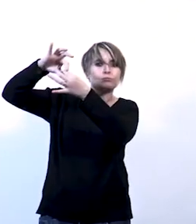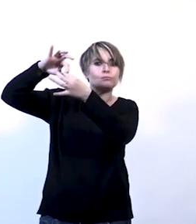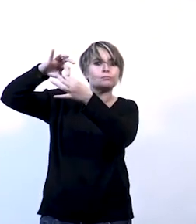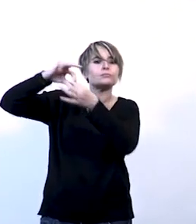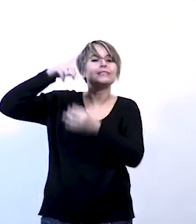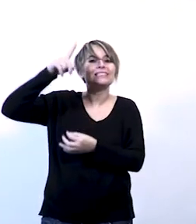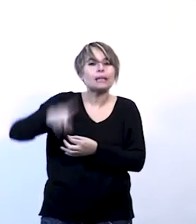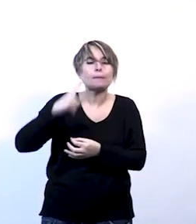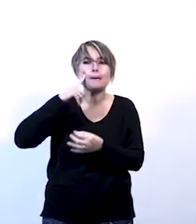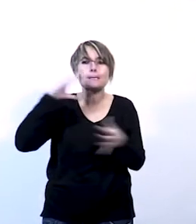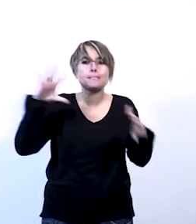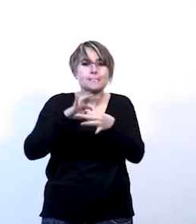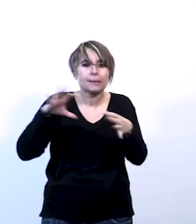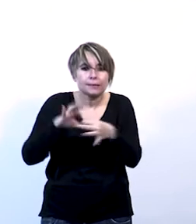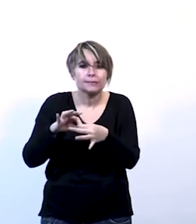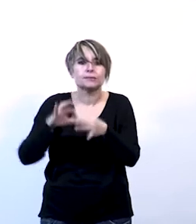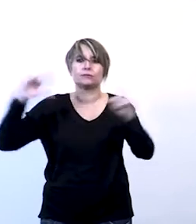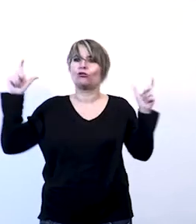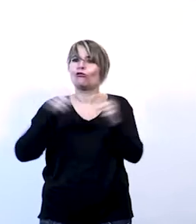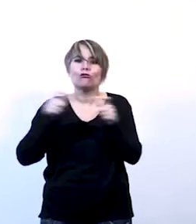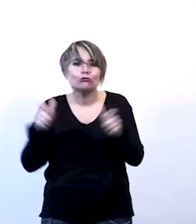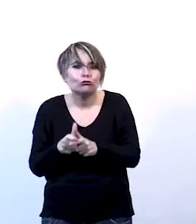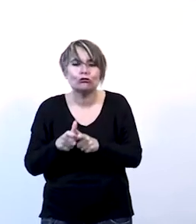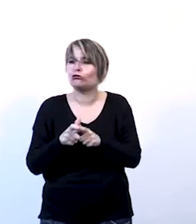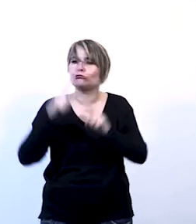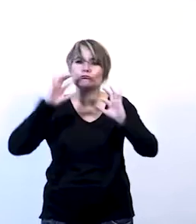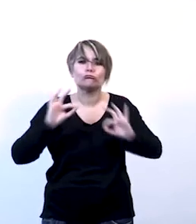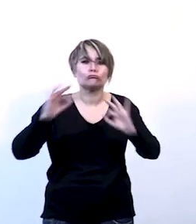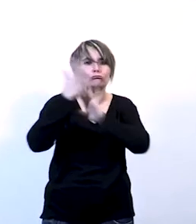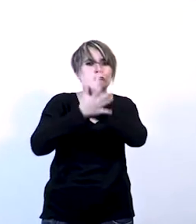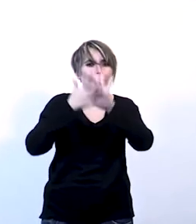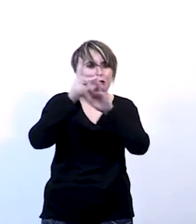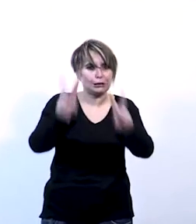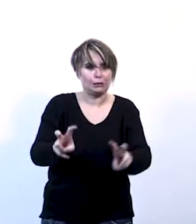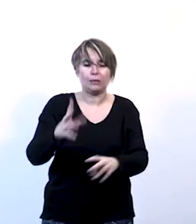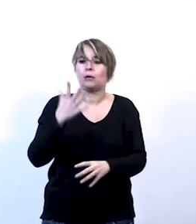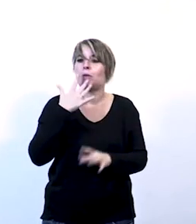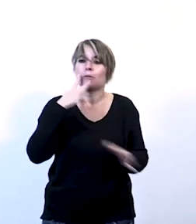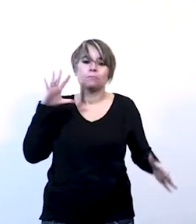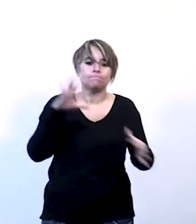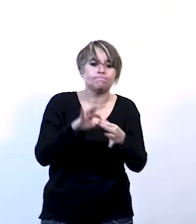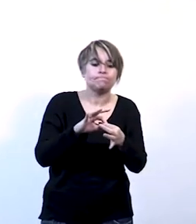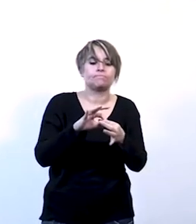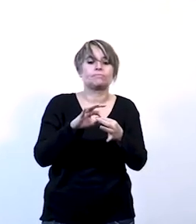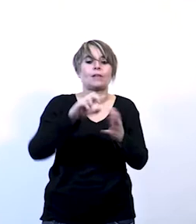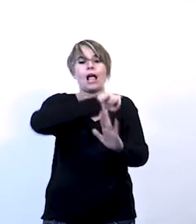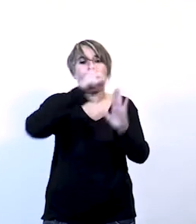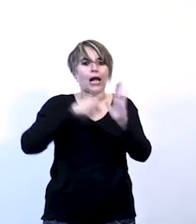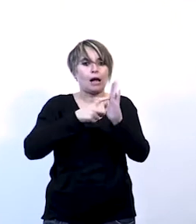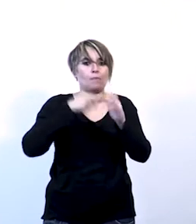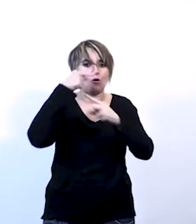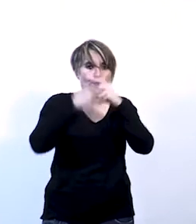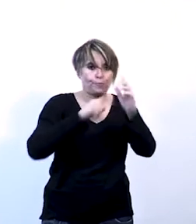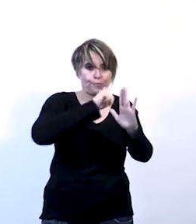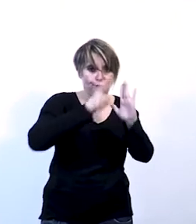hacer coaliciones y reunirnos por temas específicos. Hay una coalición para el cambio de la ley de la familia. Hay